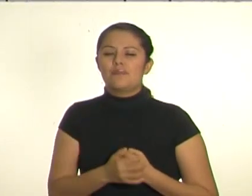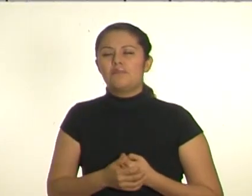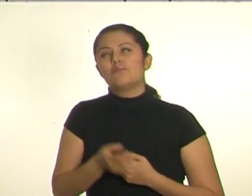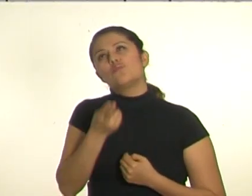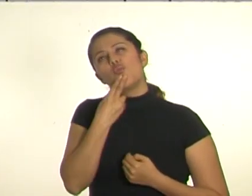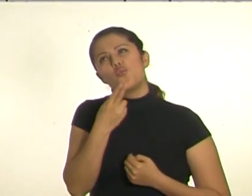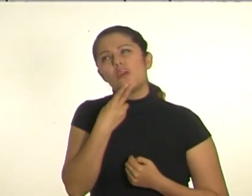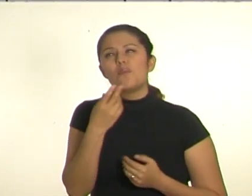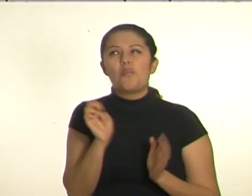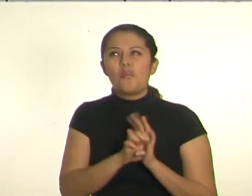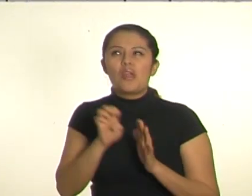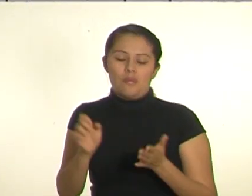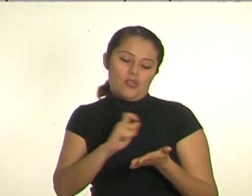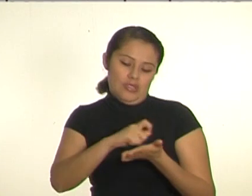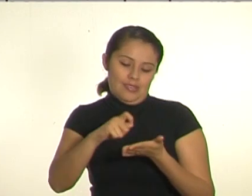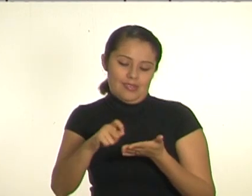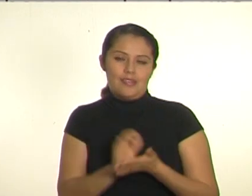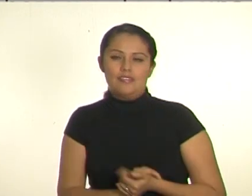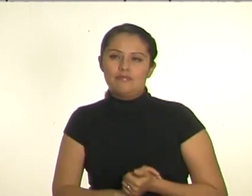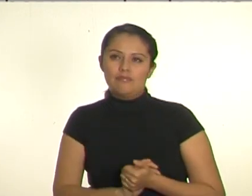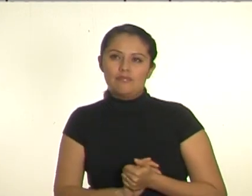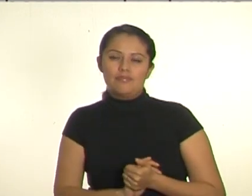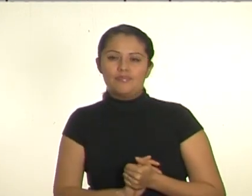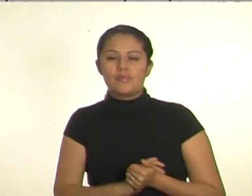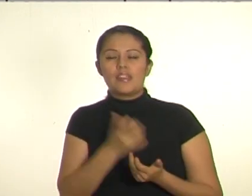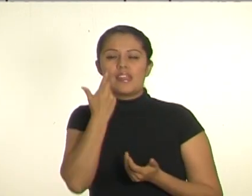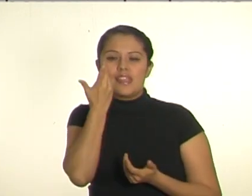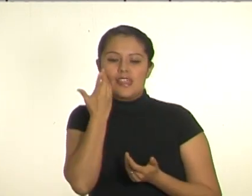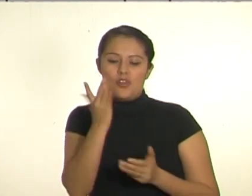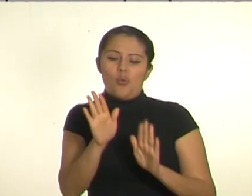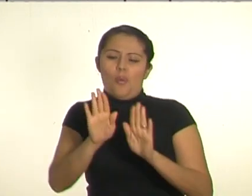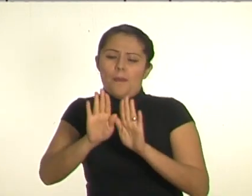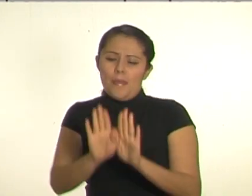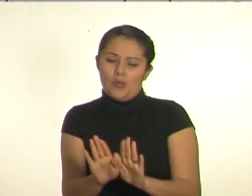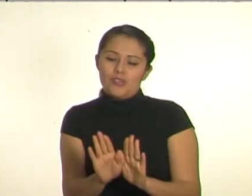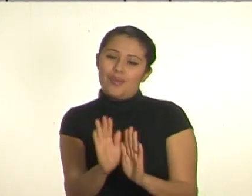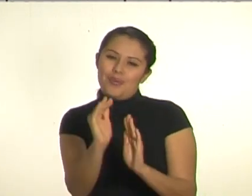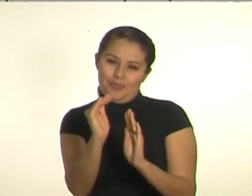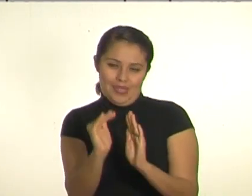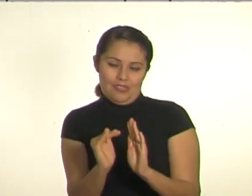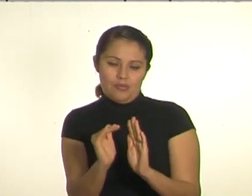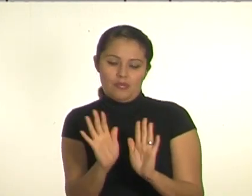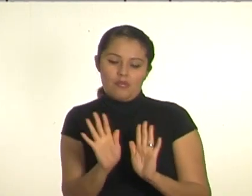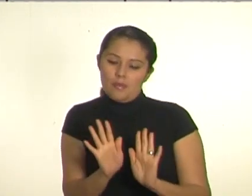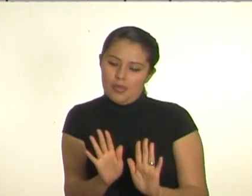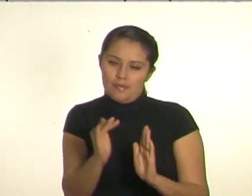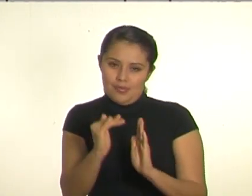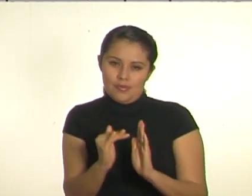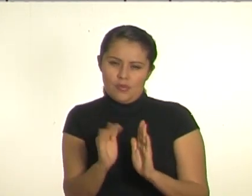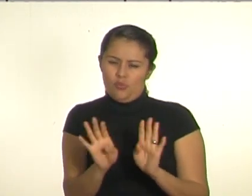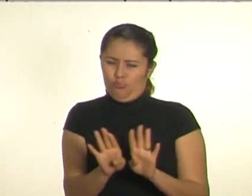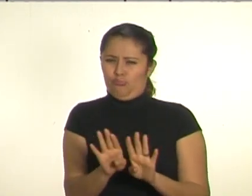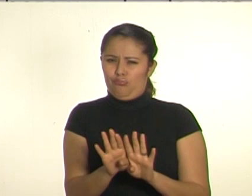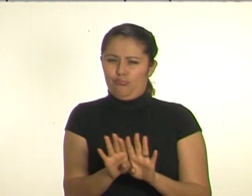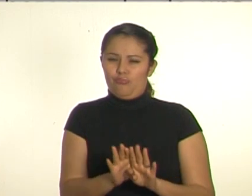para señalar una pausa menor que el